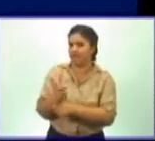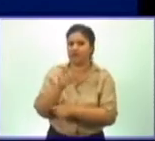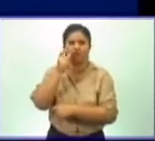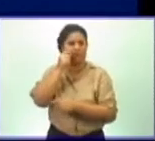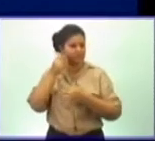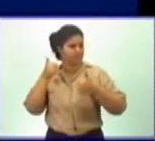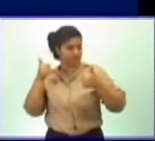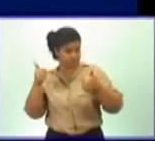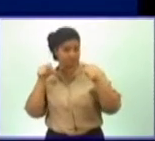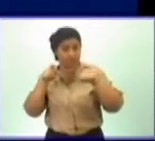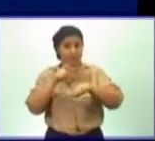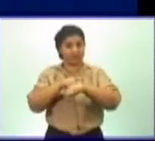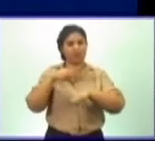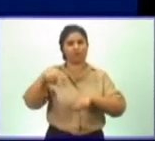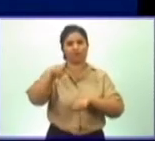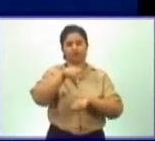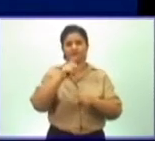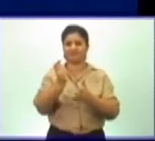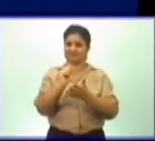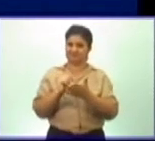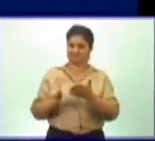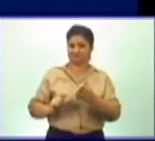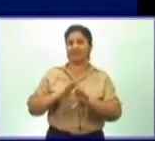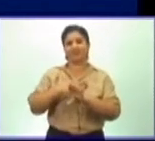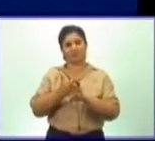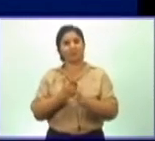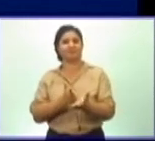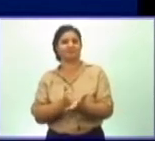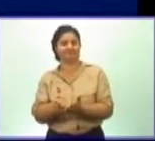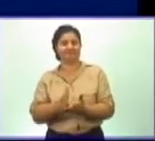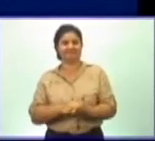que evalúen su respuesta y después continuamos.